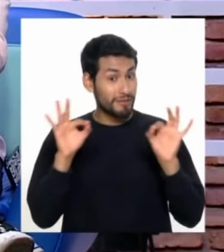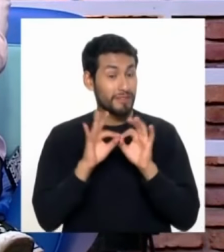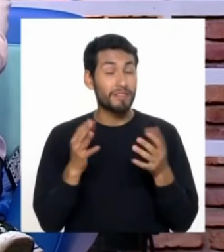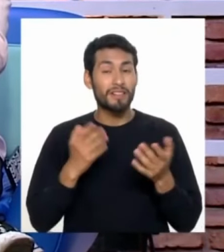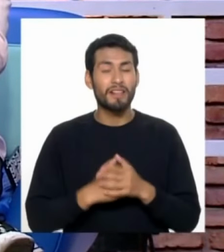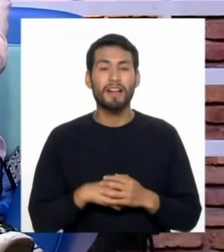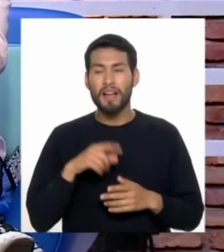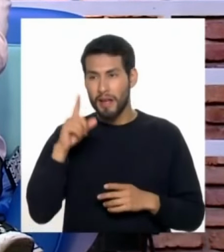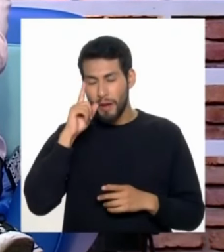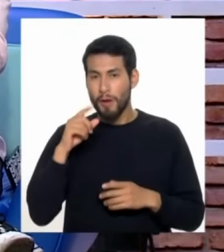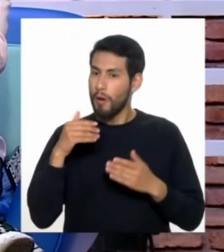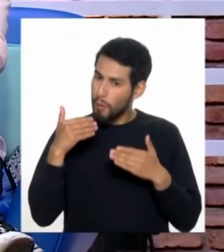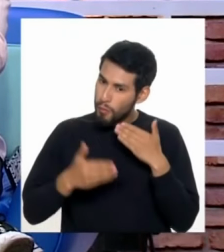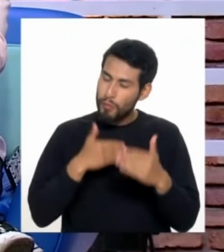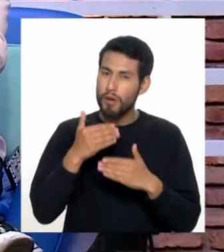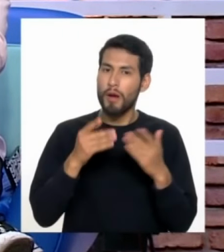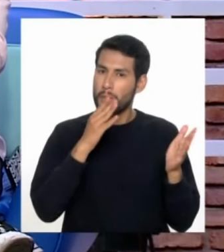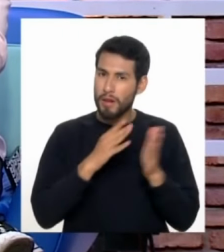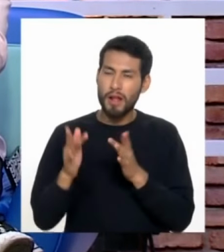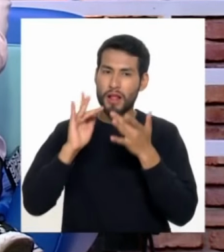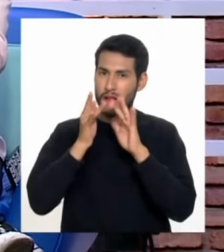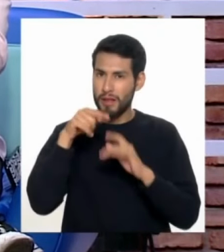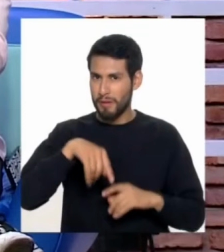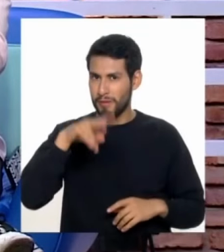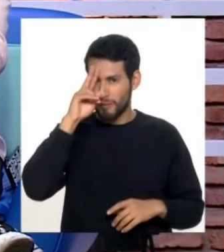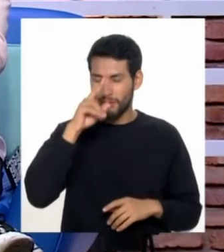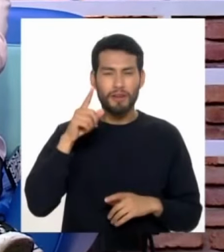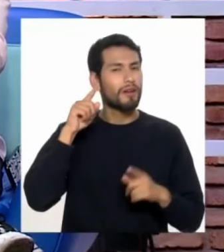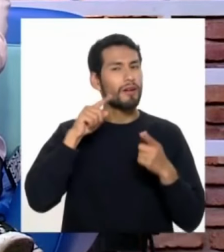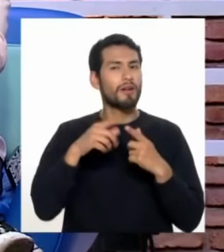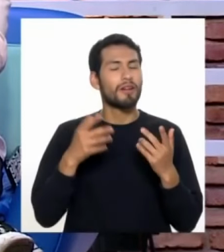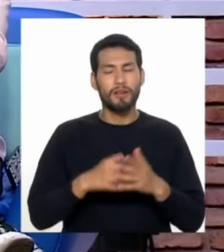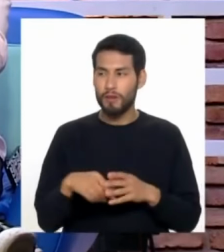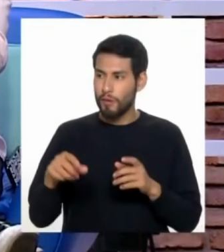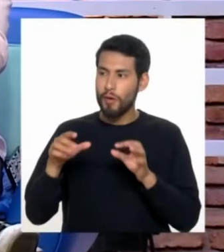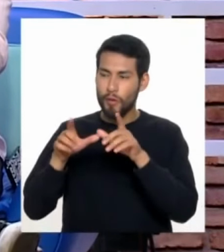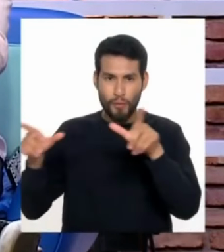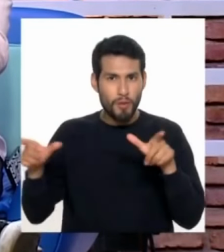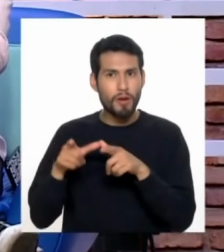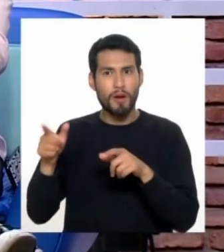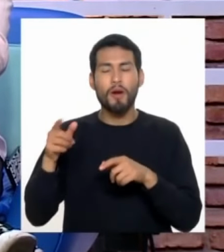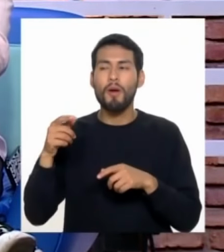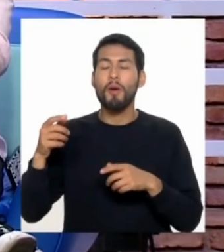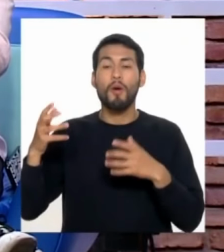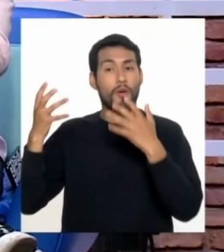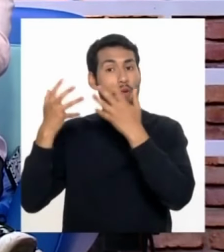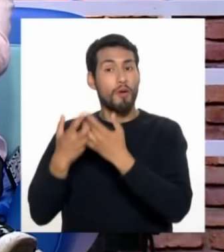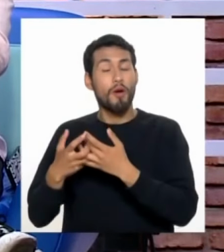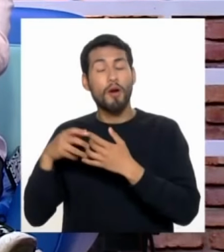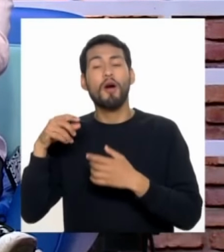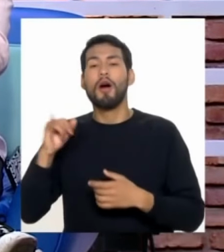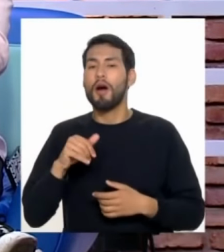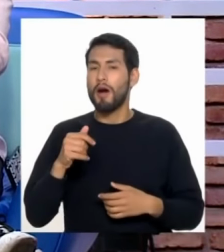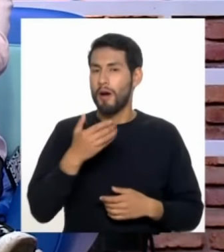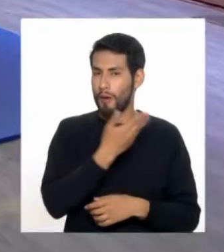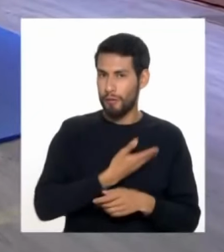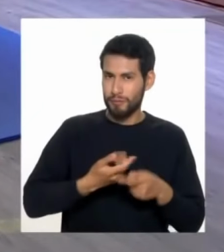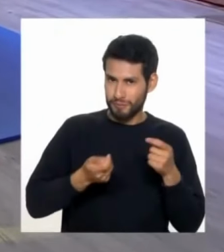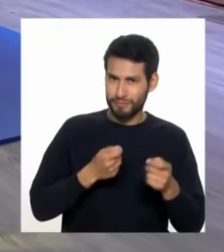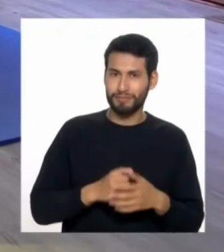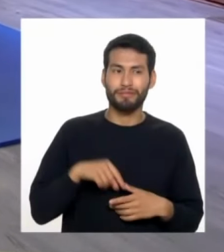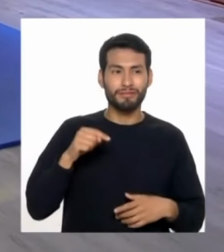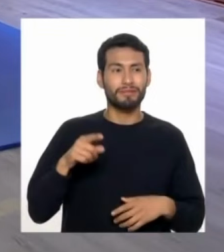plan impulsa planificación digital en el Perú con el sector público y privado. Jordi Vilches, director nacional